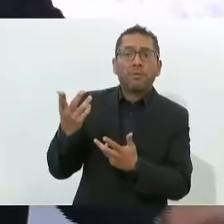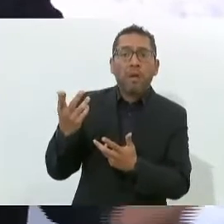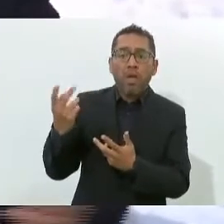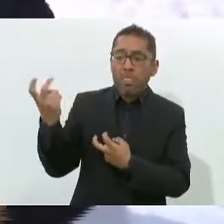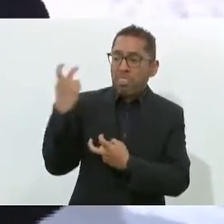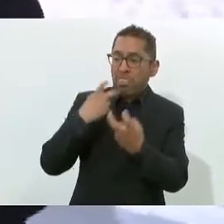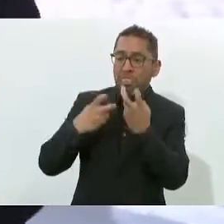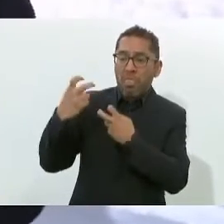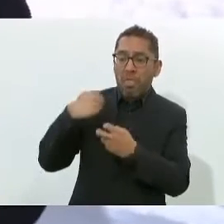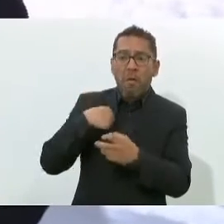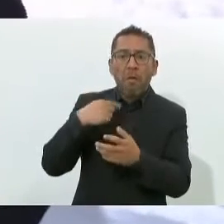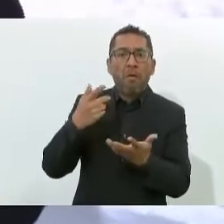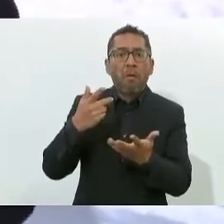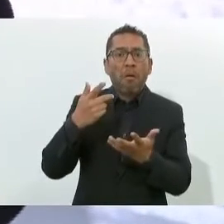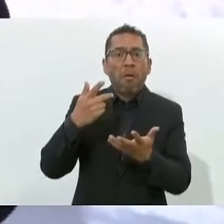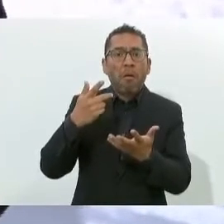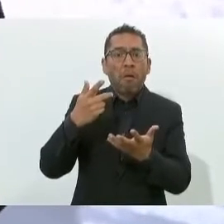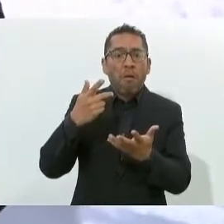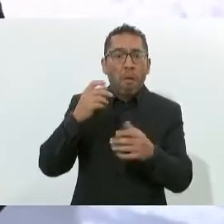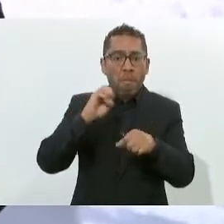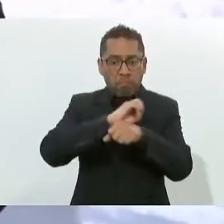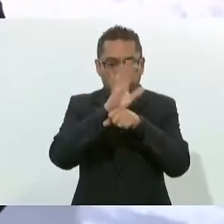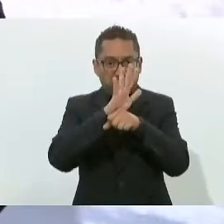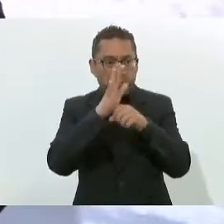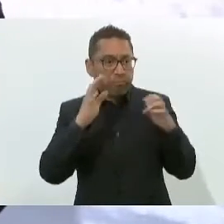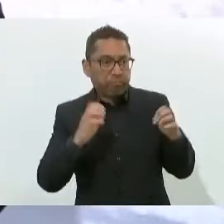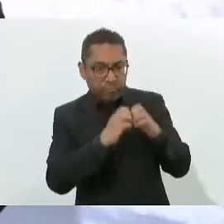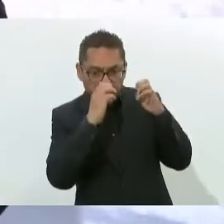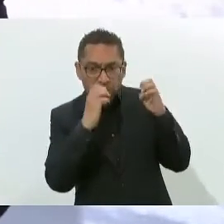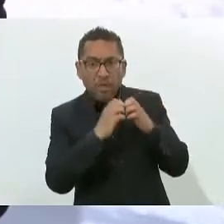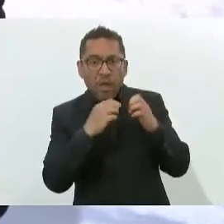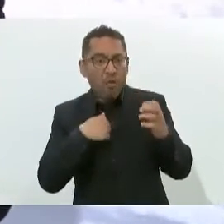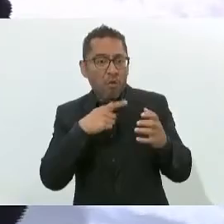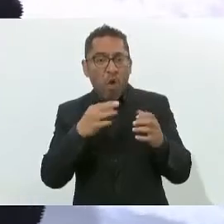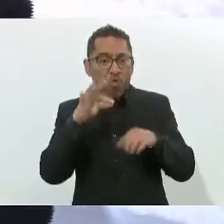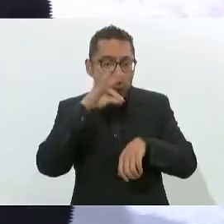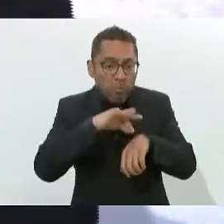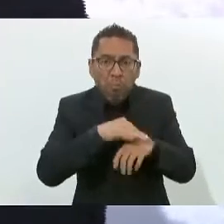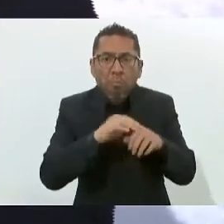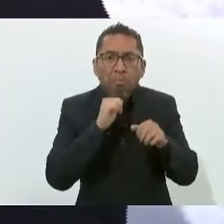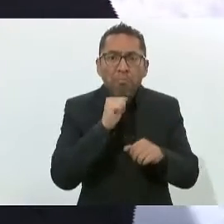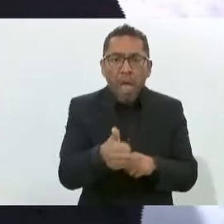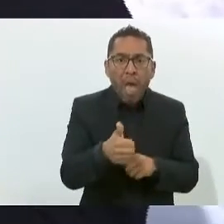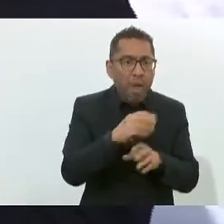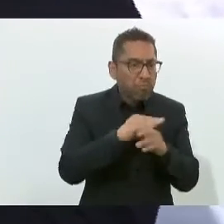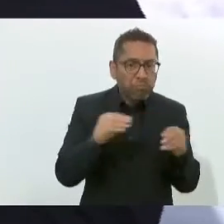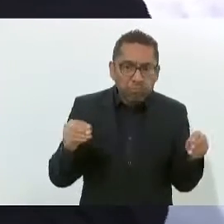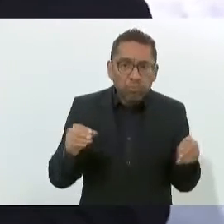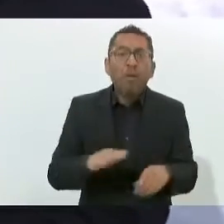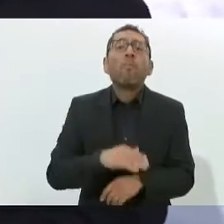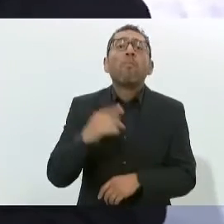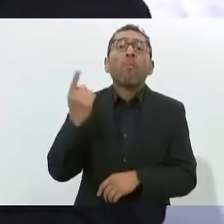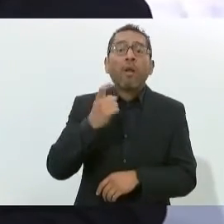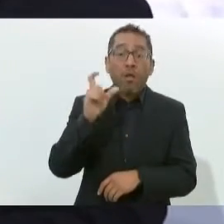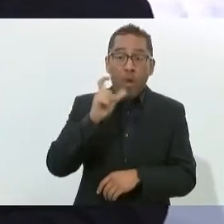enfrentamos la pandemia sin médicos, porque durante el periodo